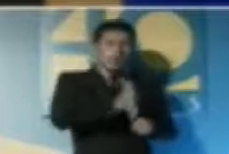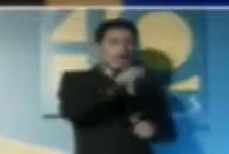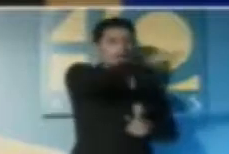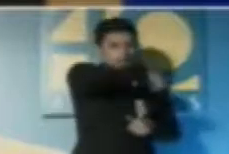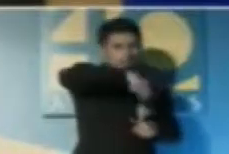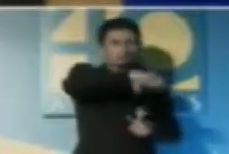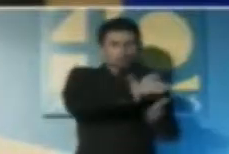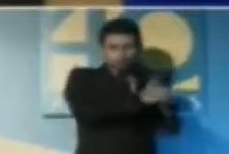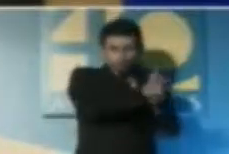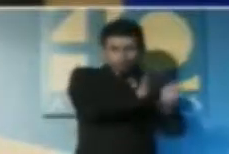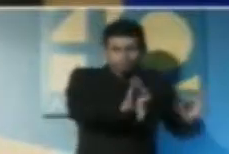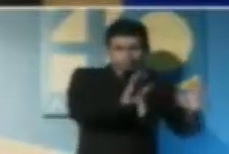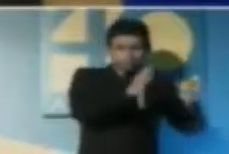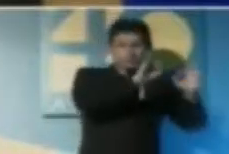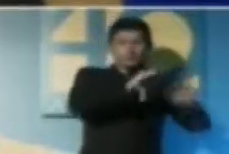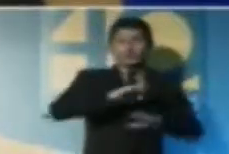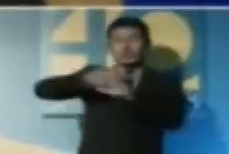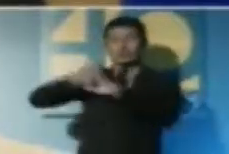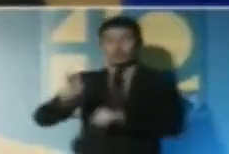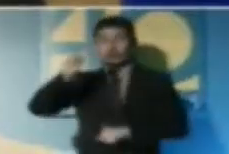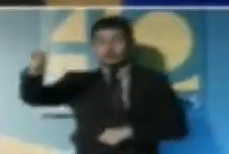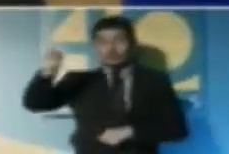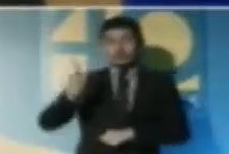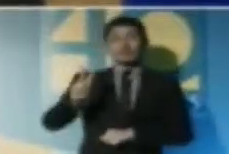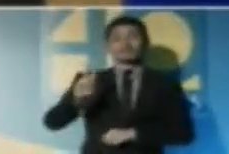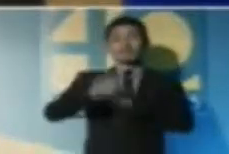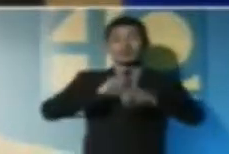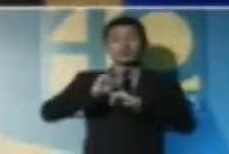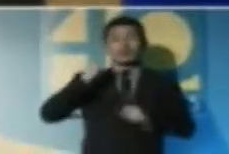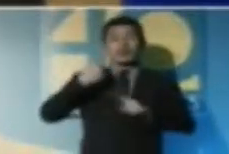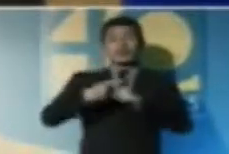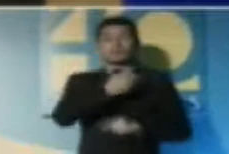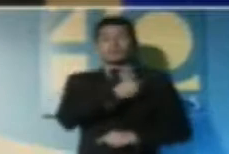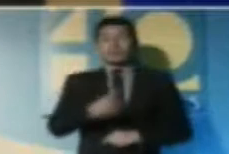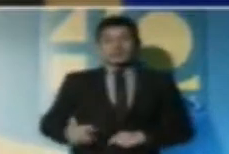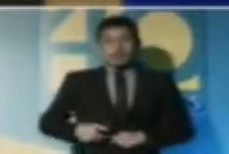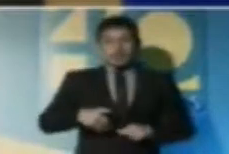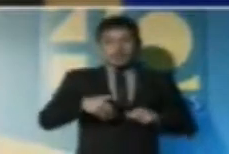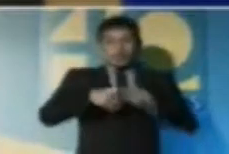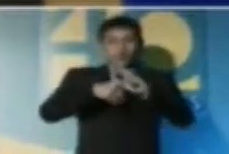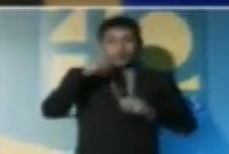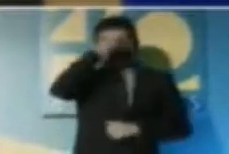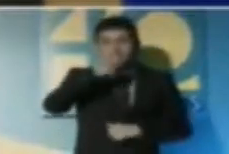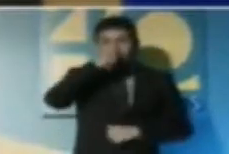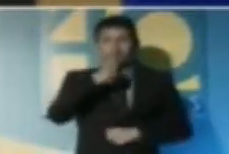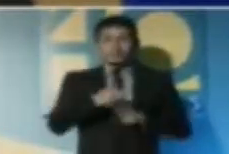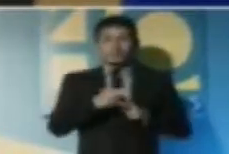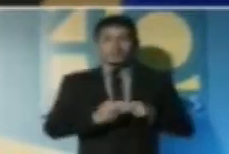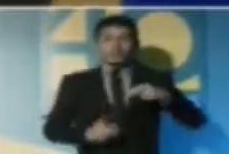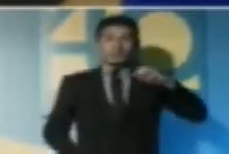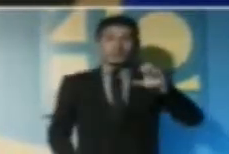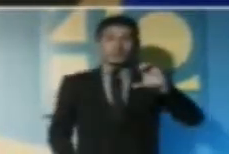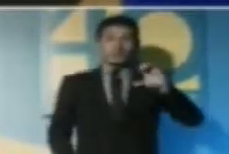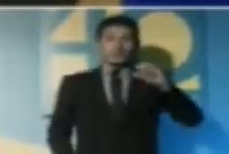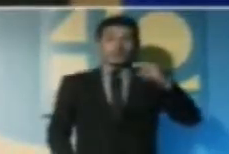La presencia de nuestros dos invitados internacionales, el expresidente de Sudáfrica y Premio Nobel de Paz, Frederick de Klerk, y